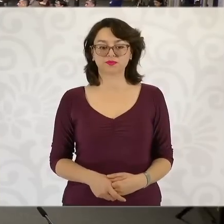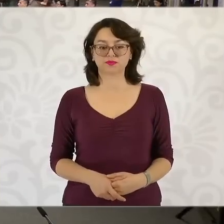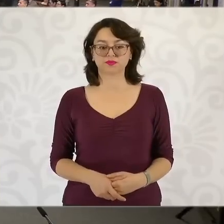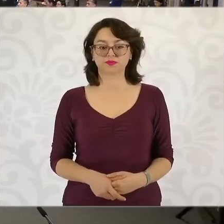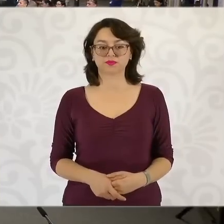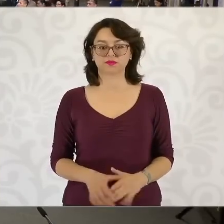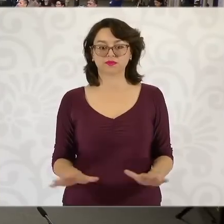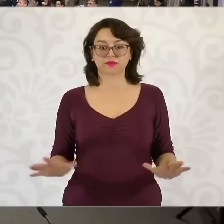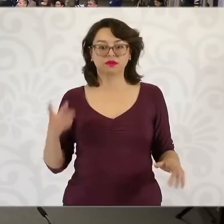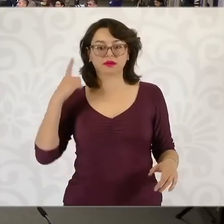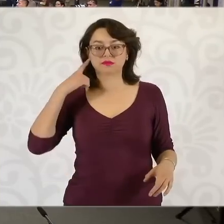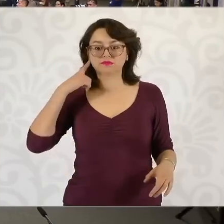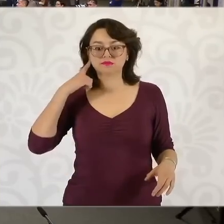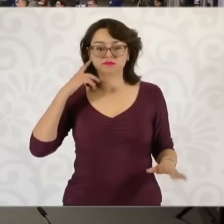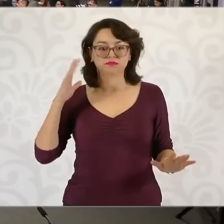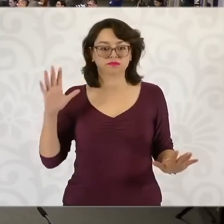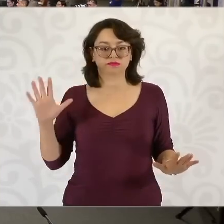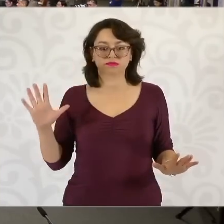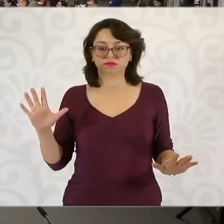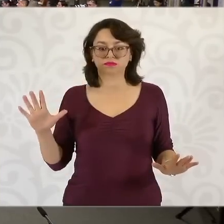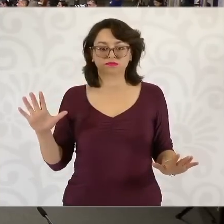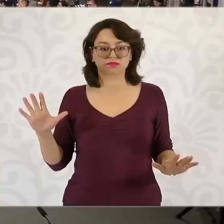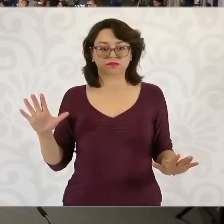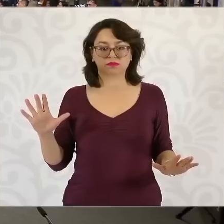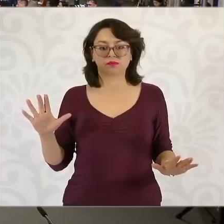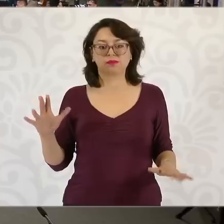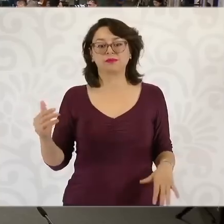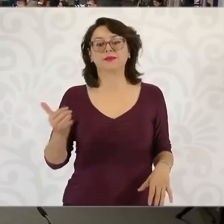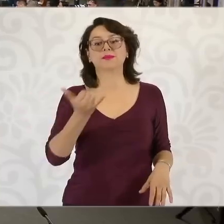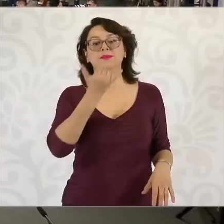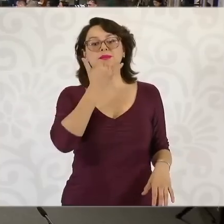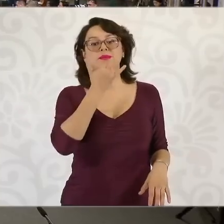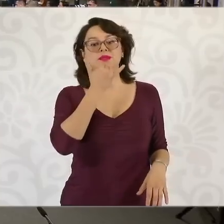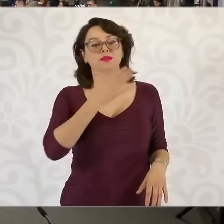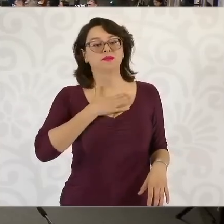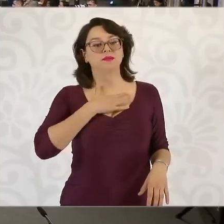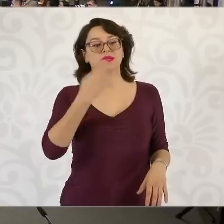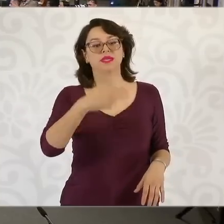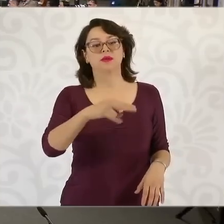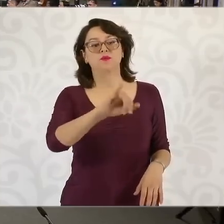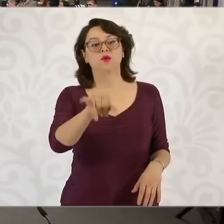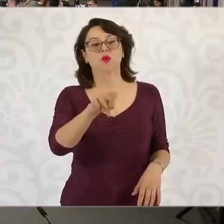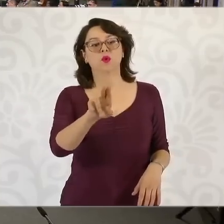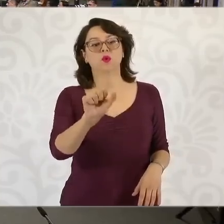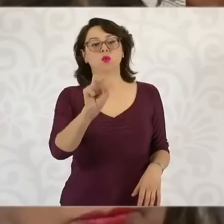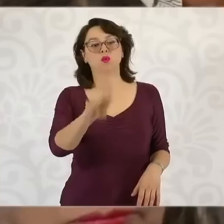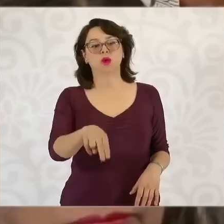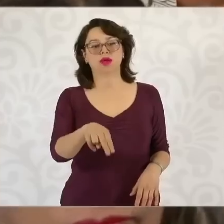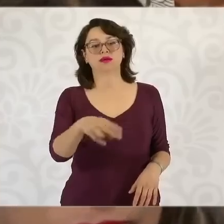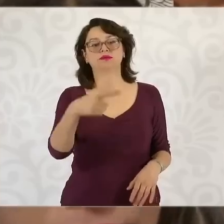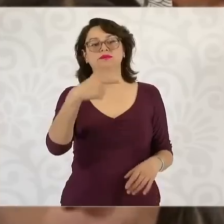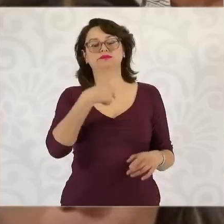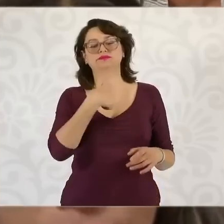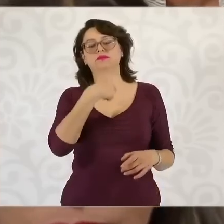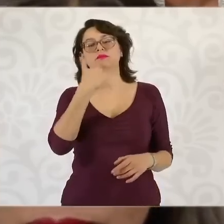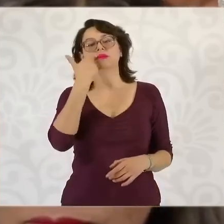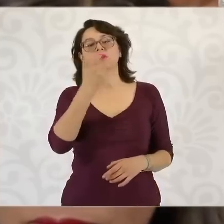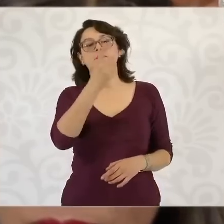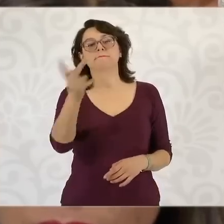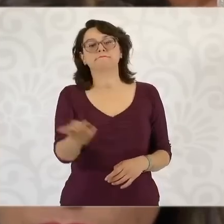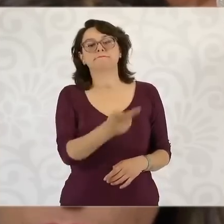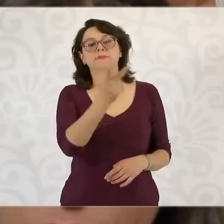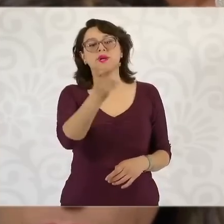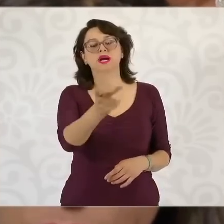Ahorita regresamos el Sí, micrófono. gracias, perdón. Sí, buenos días, Juan Hernández de Diario Basta, el Grupo Cantón. Nada más para preguntarle, ¿cuántos casos ahorita